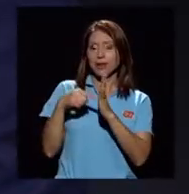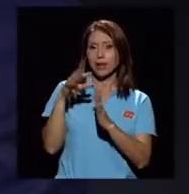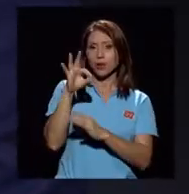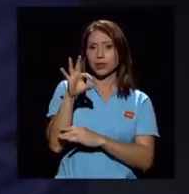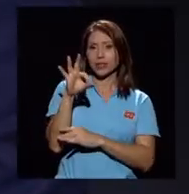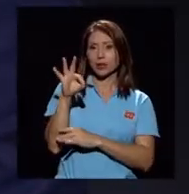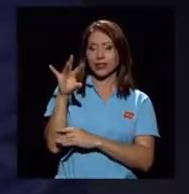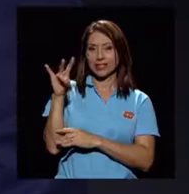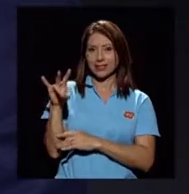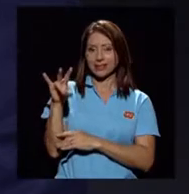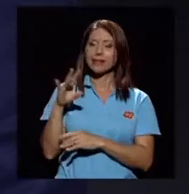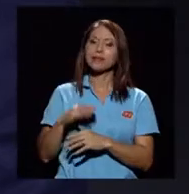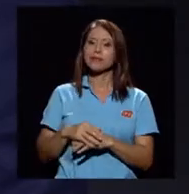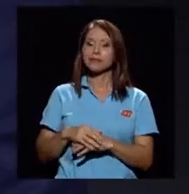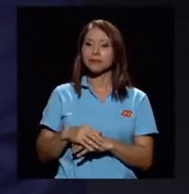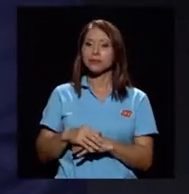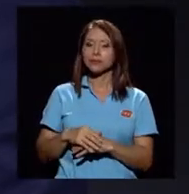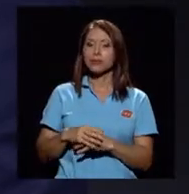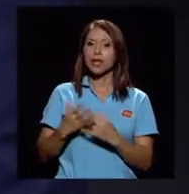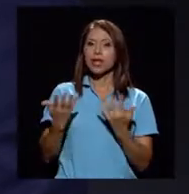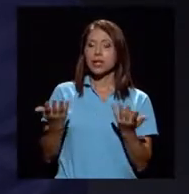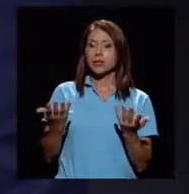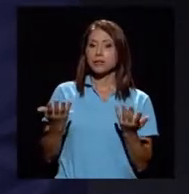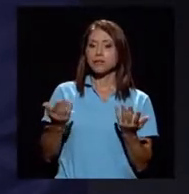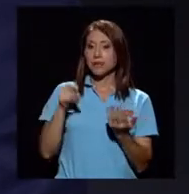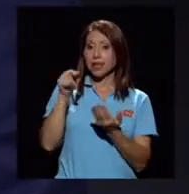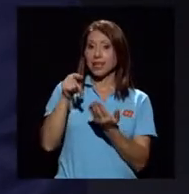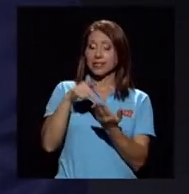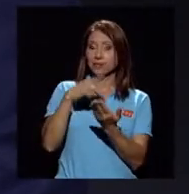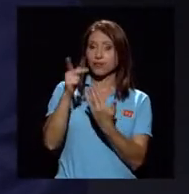1997, ¿verdad? Y en el que...